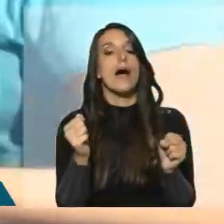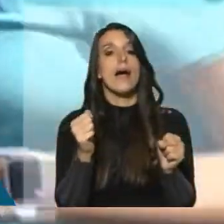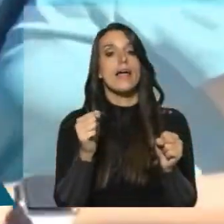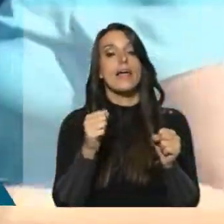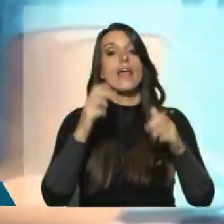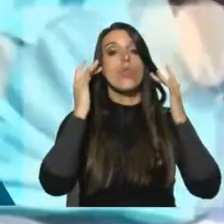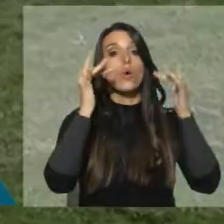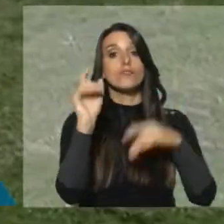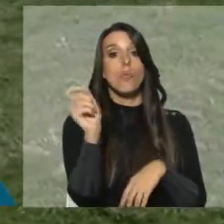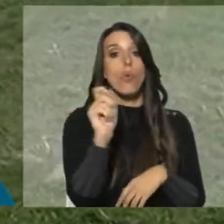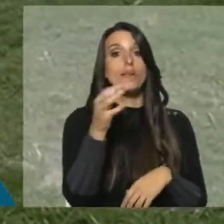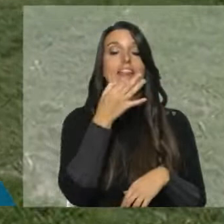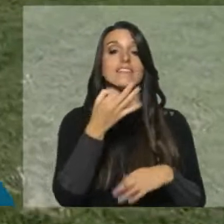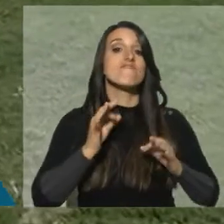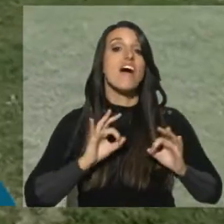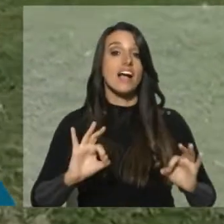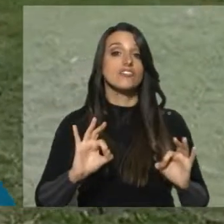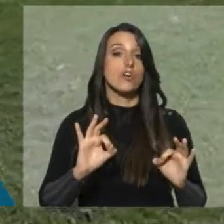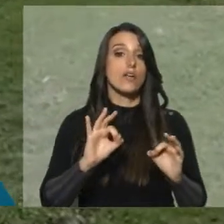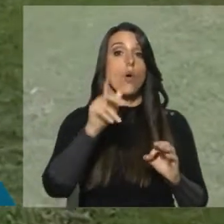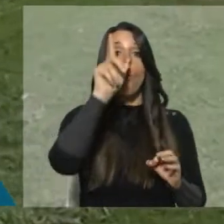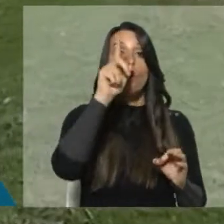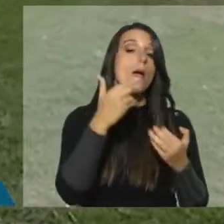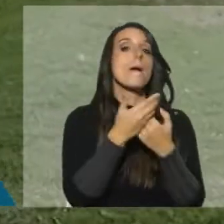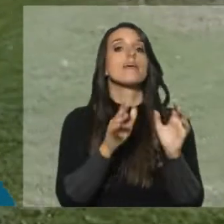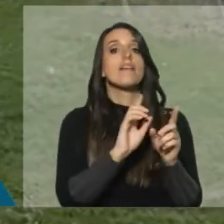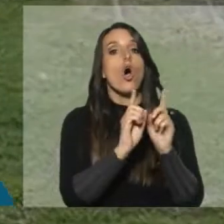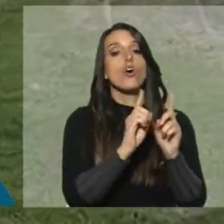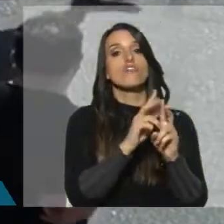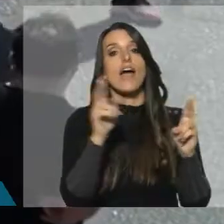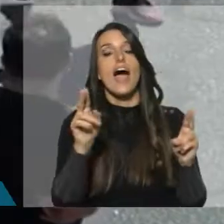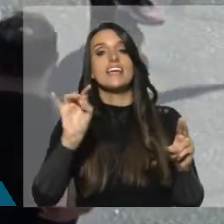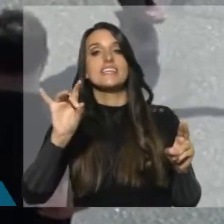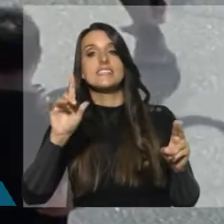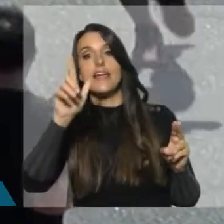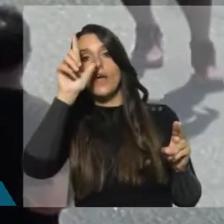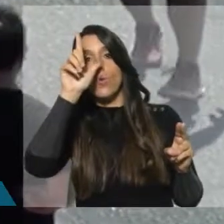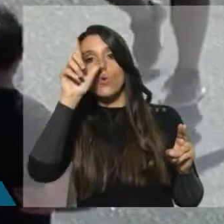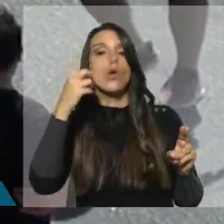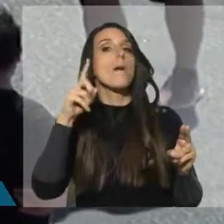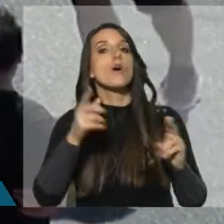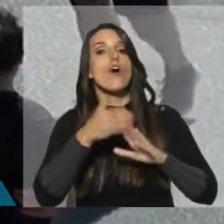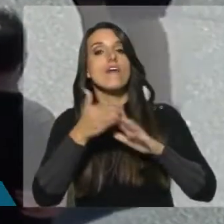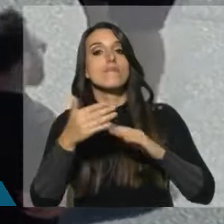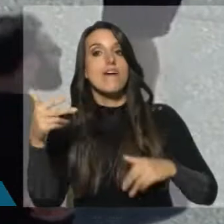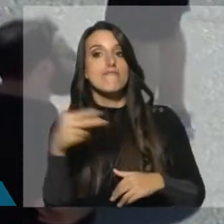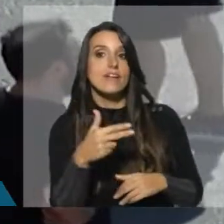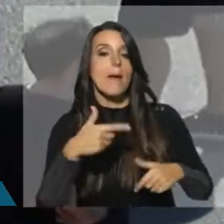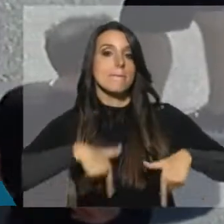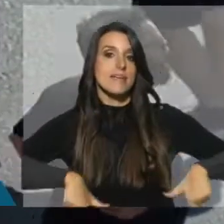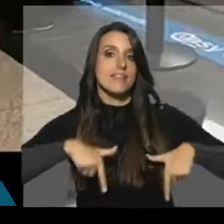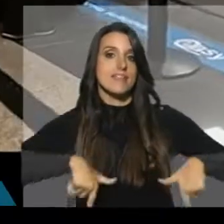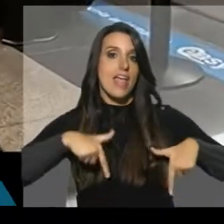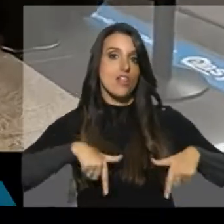de Educación Pública, las vacaciones de invierno serán entre el 11 y el 15 de julio. Ante la proximidad de esas fechas, el Ministerio